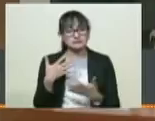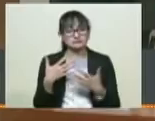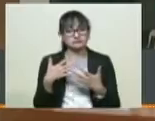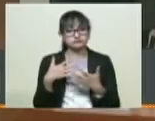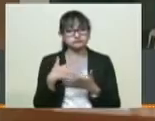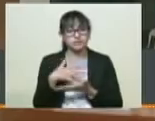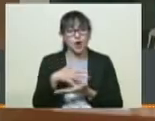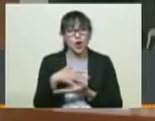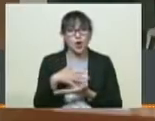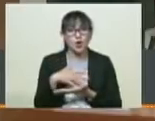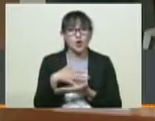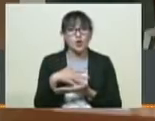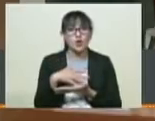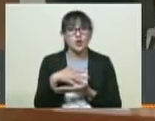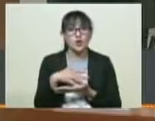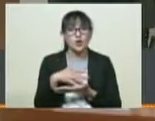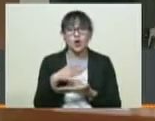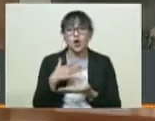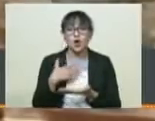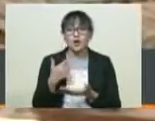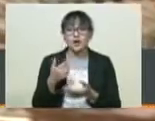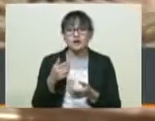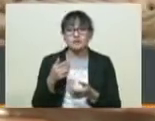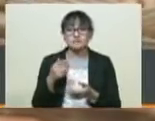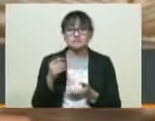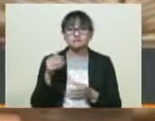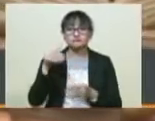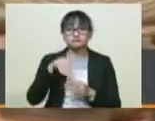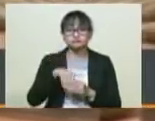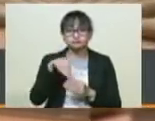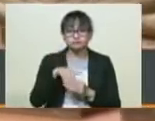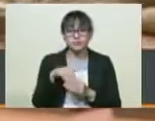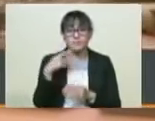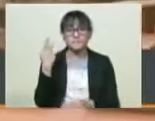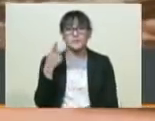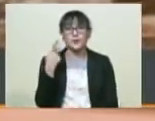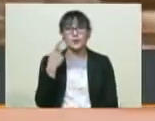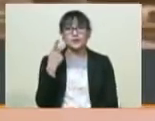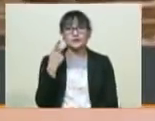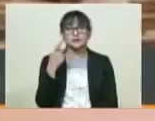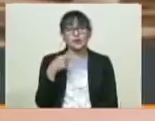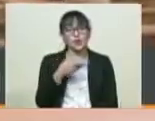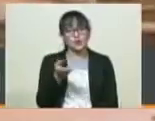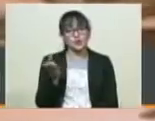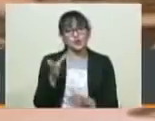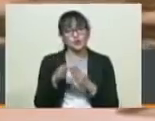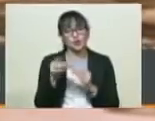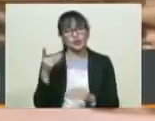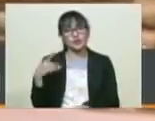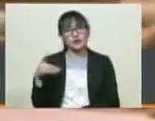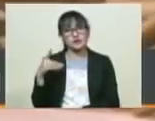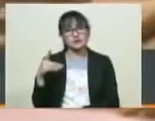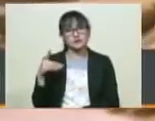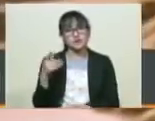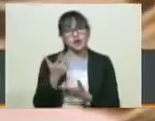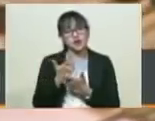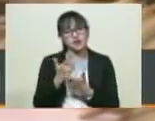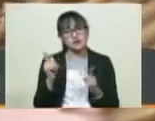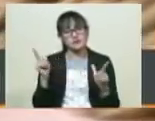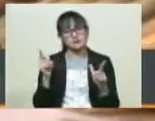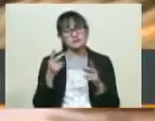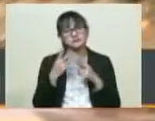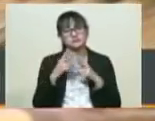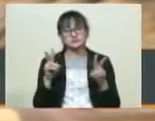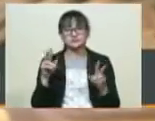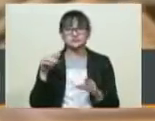evitar el ejercicio político que tienen todos los venezolanos y venezolanas de ejercer libremente y en